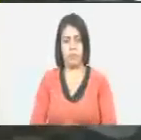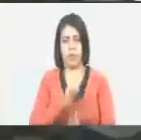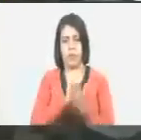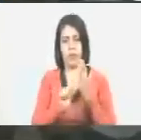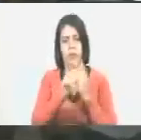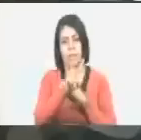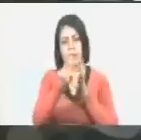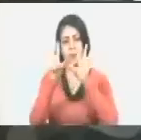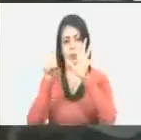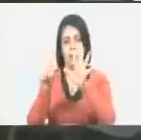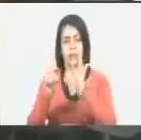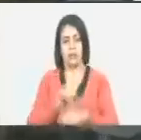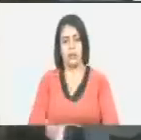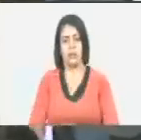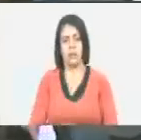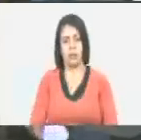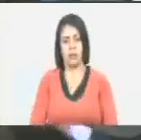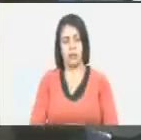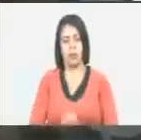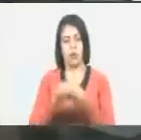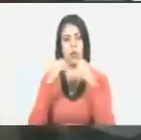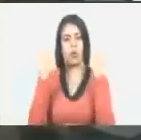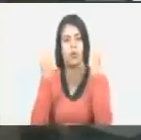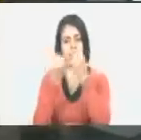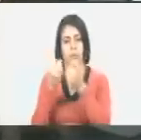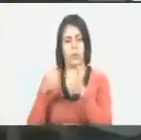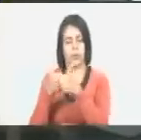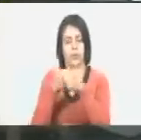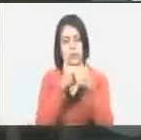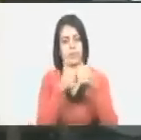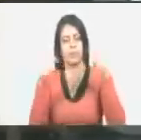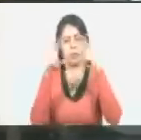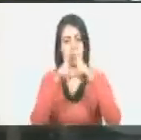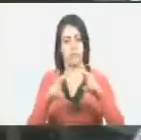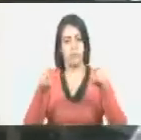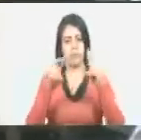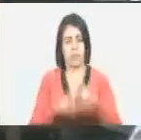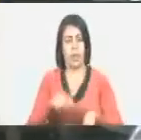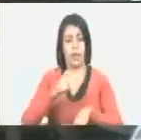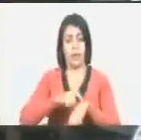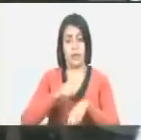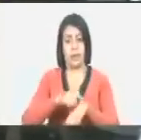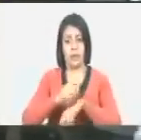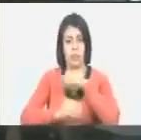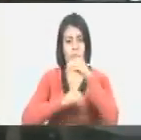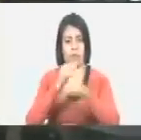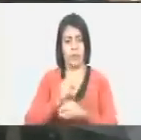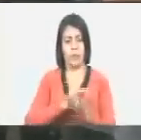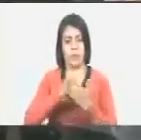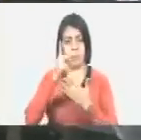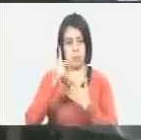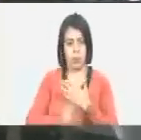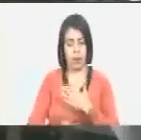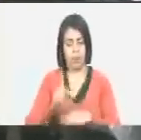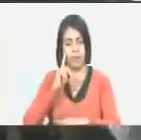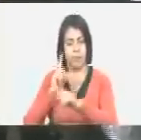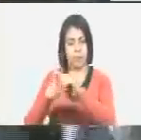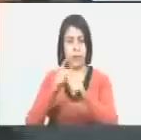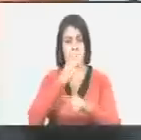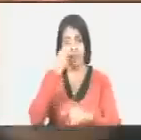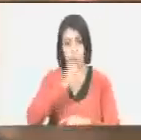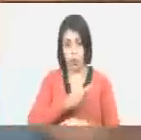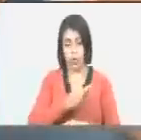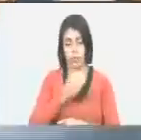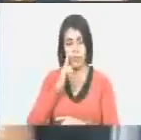Artículo 26. Los órganos auxiliares de investigación, al momento de realizar operaciones orientadas al